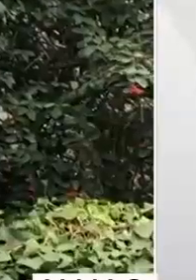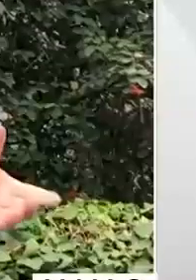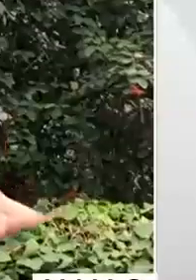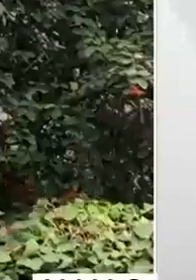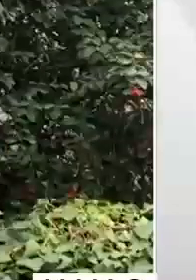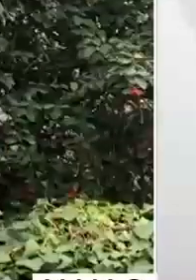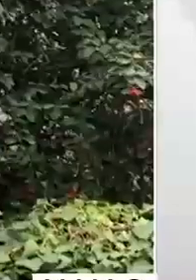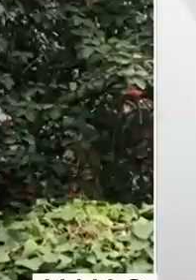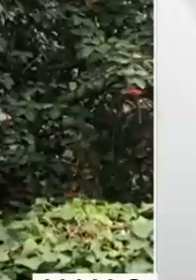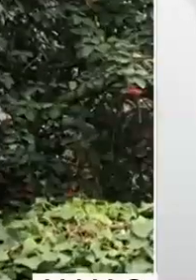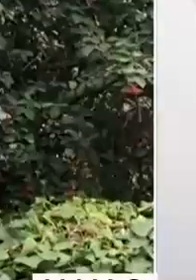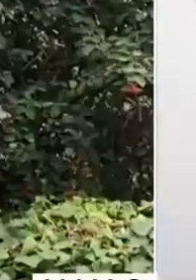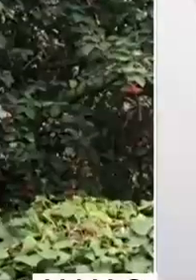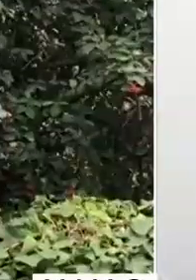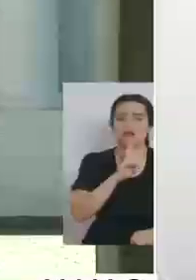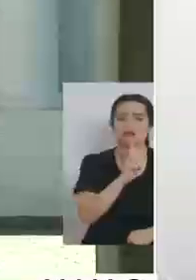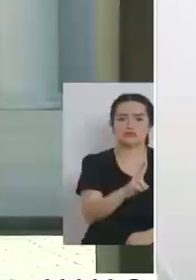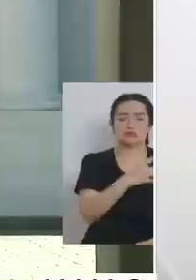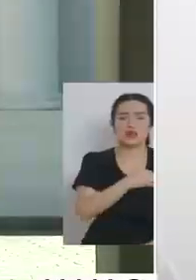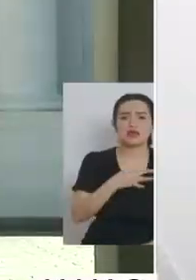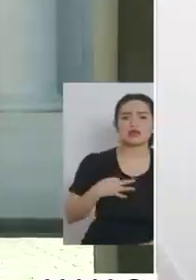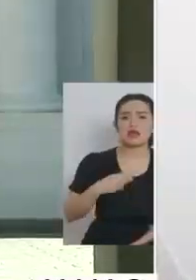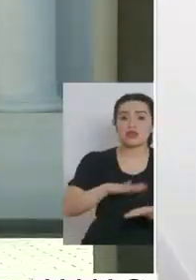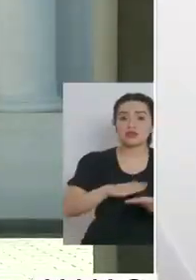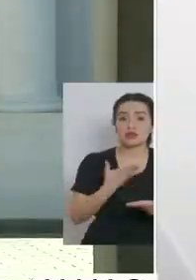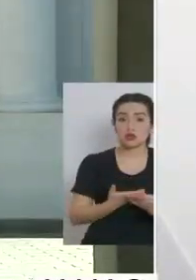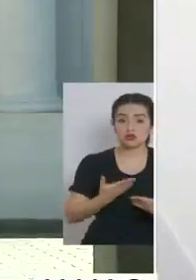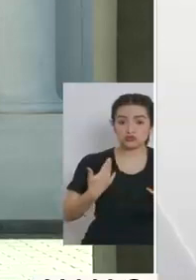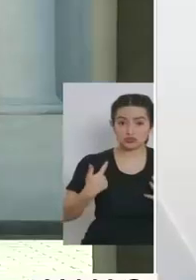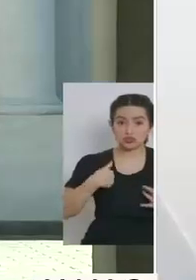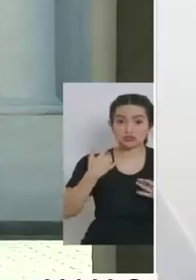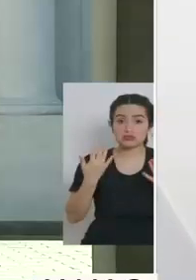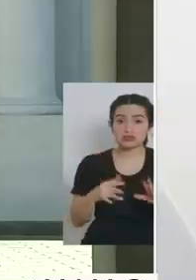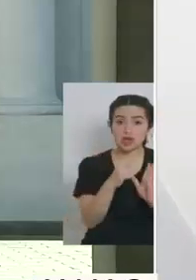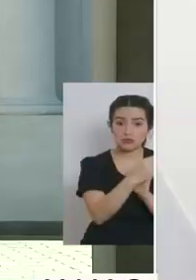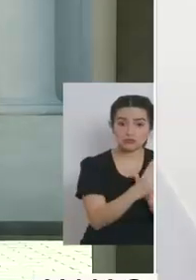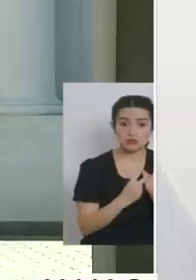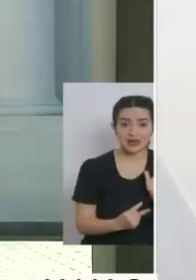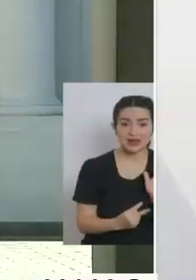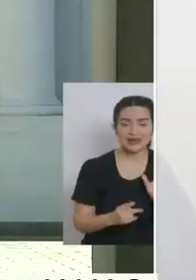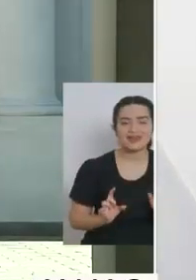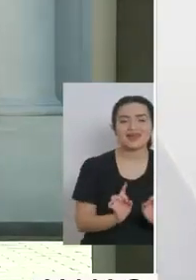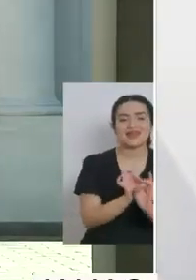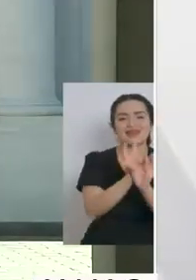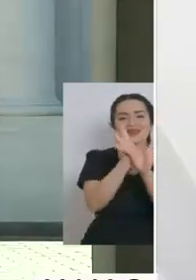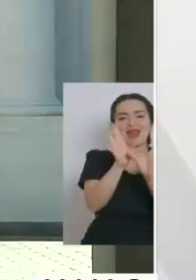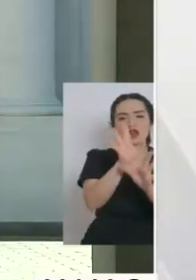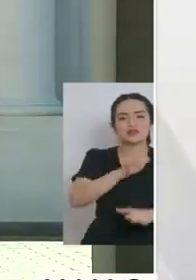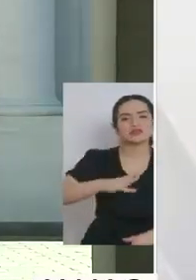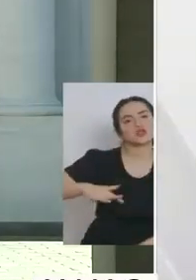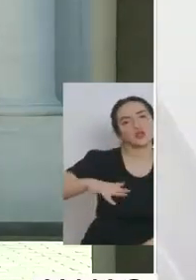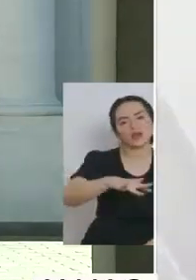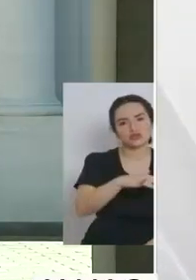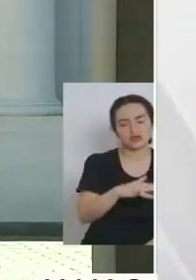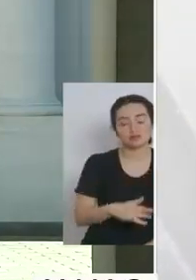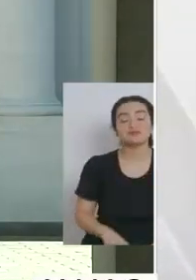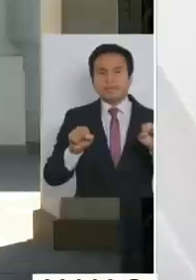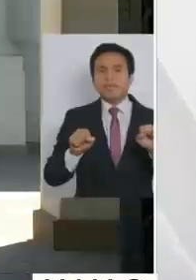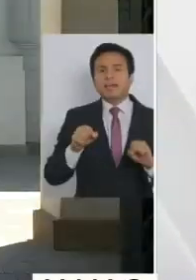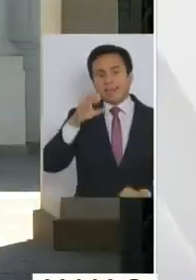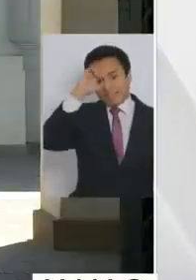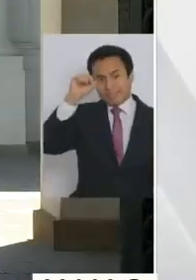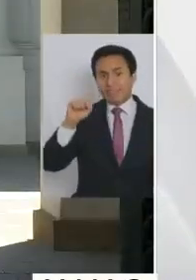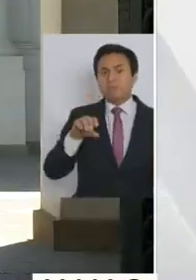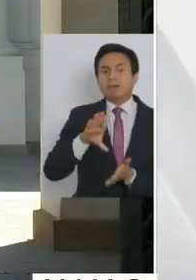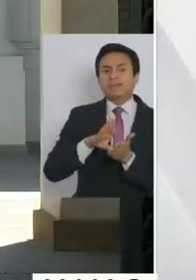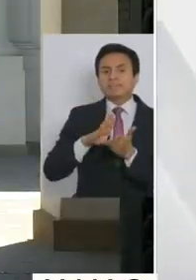está actuando ya desde la Secretaría desde noviembre. El propio canciller español, Frecia, en su cuenta oficial de